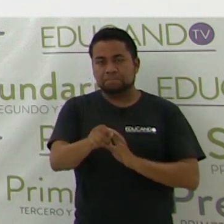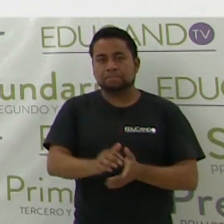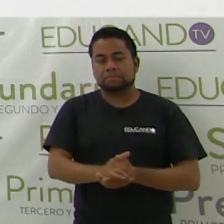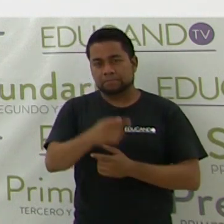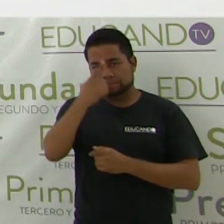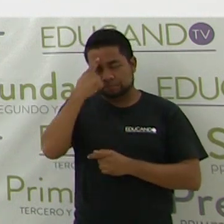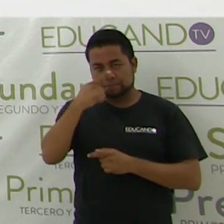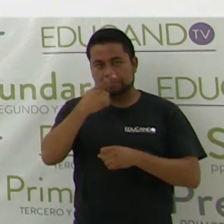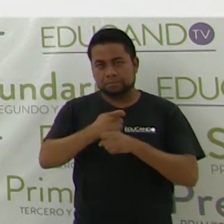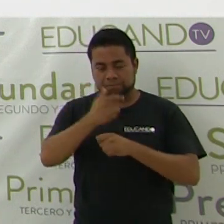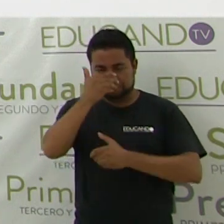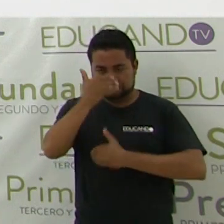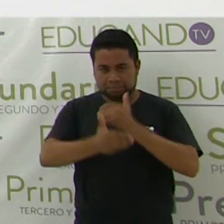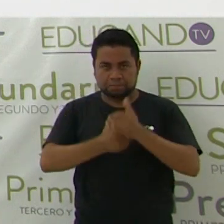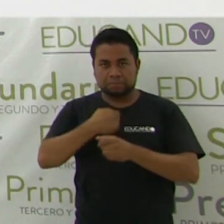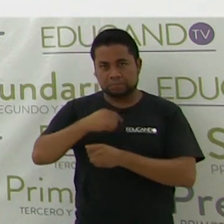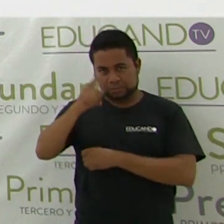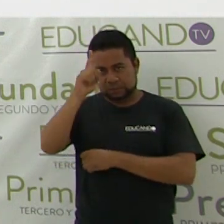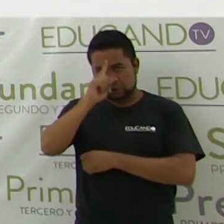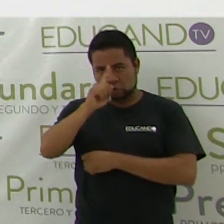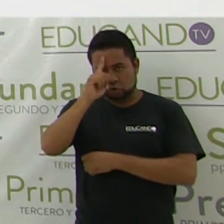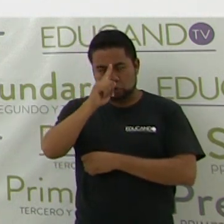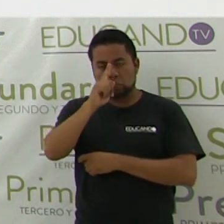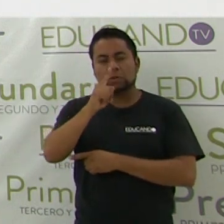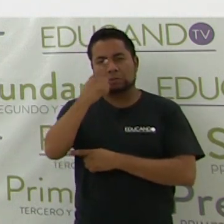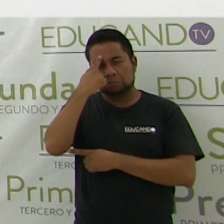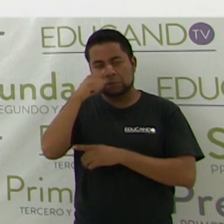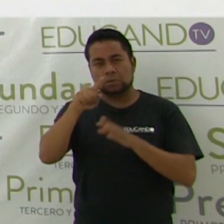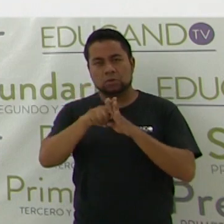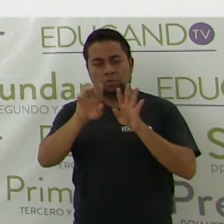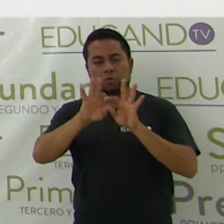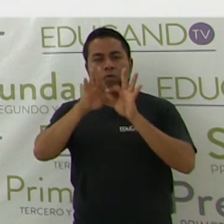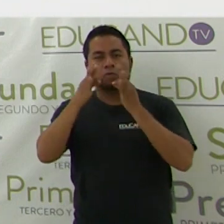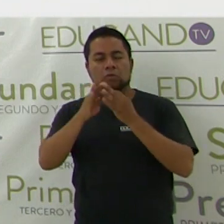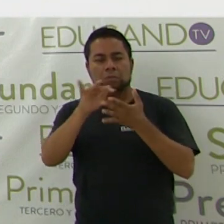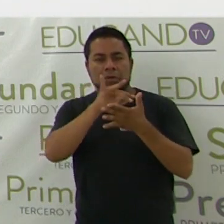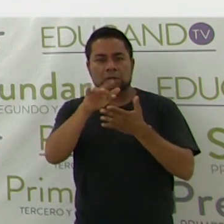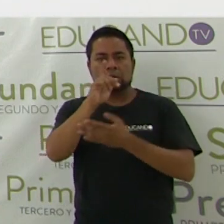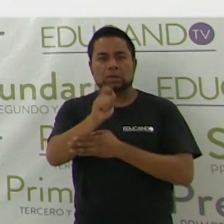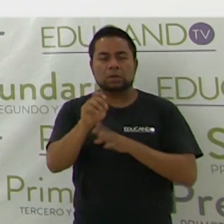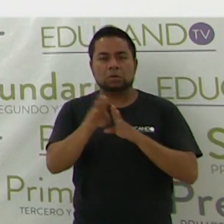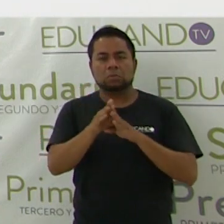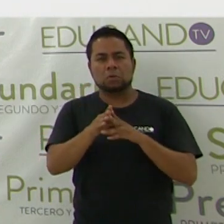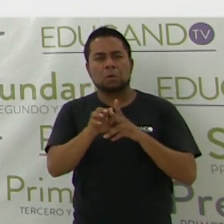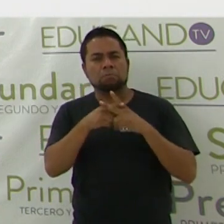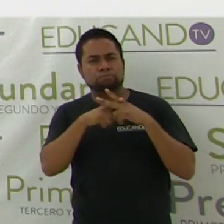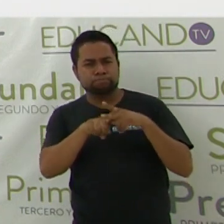el primer paso que yo sugiero en una estrategia de lectura es explorar.